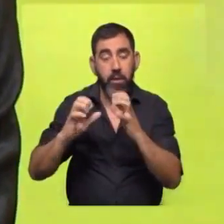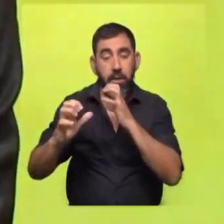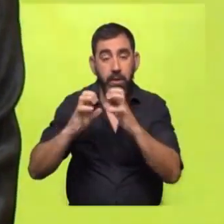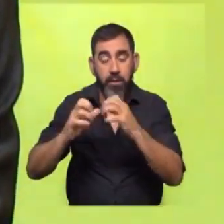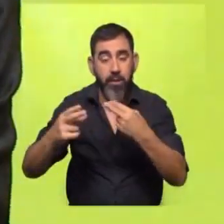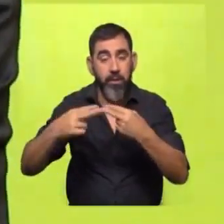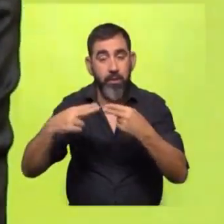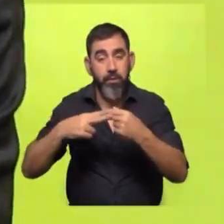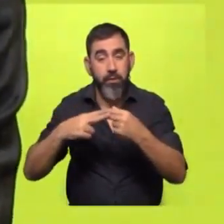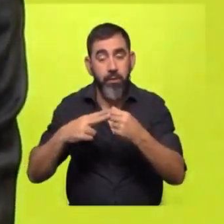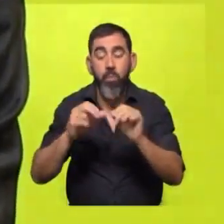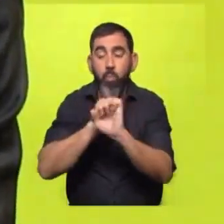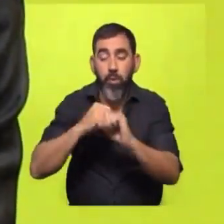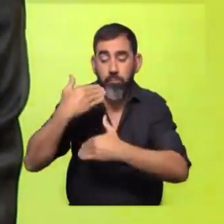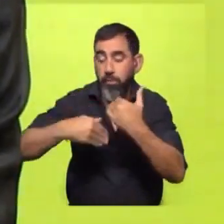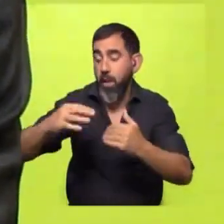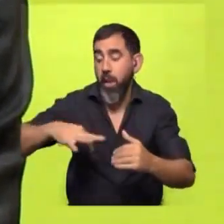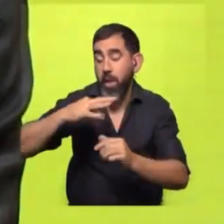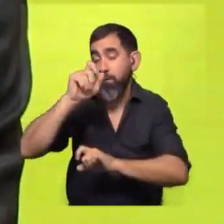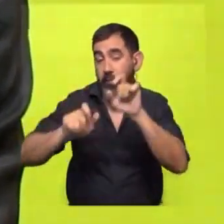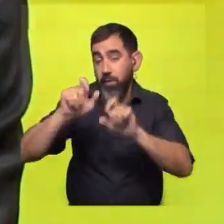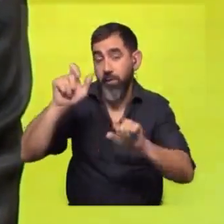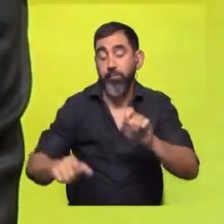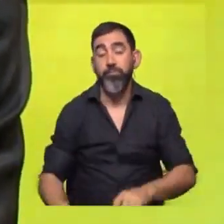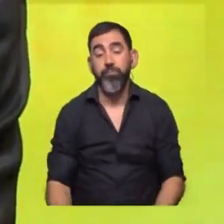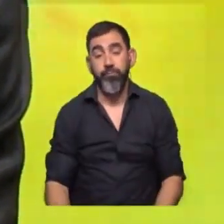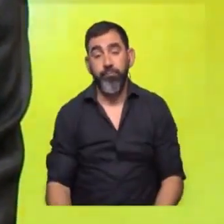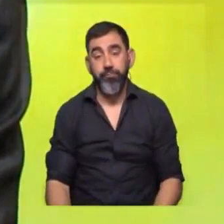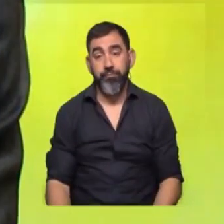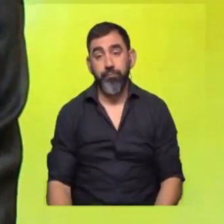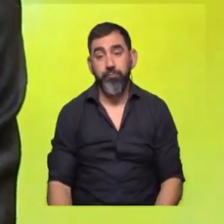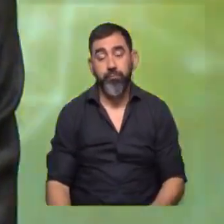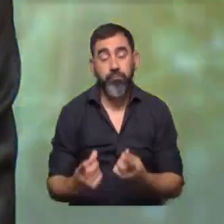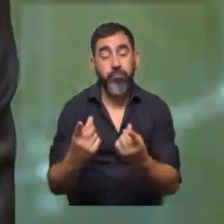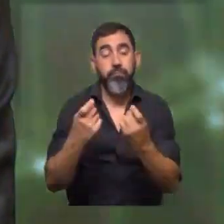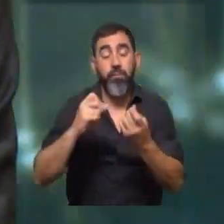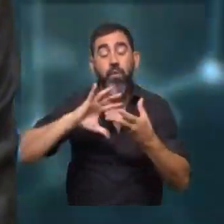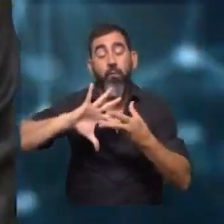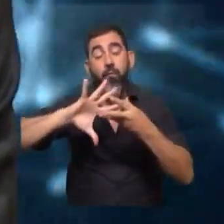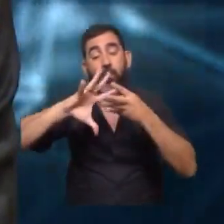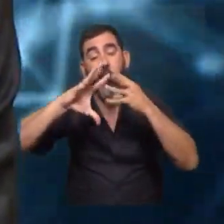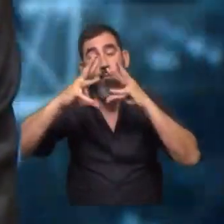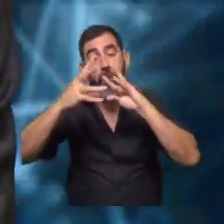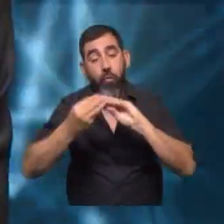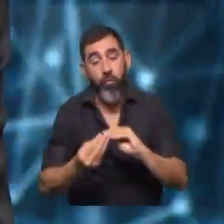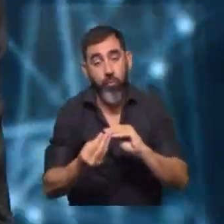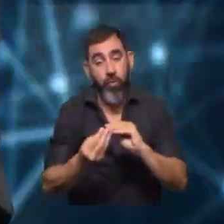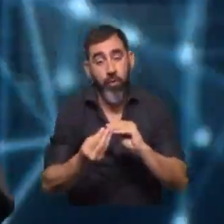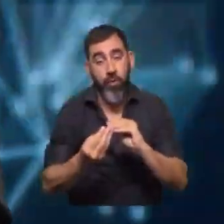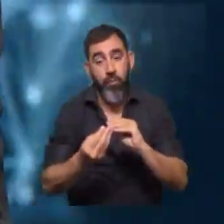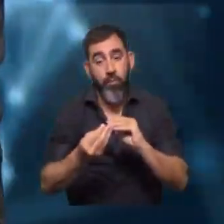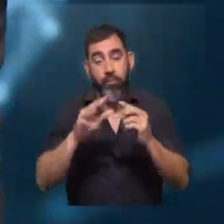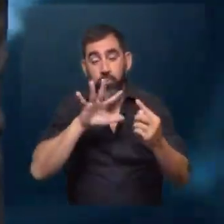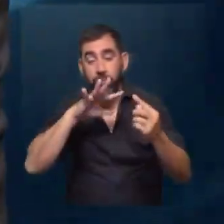algo totalmente omnipresente en la vida de las personas. Entonces, urge buscar mecanismos a través de los cuales podamos darles una mirada un